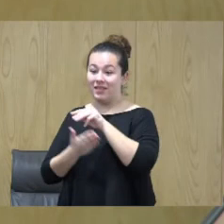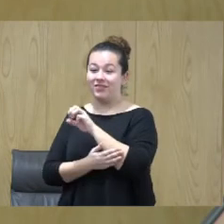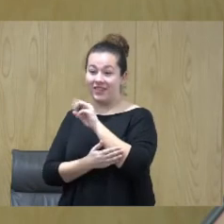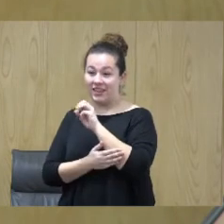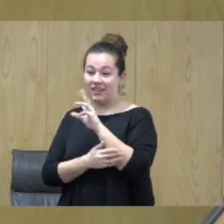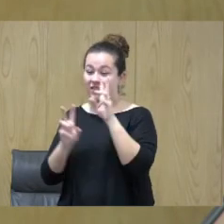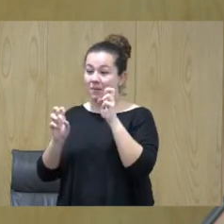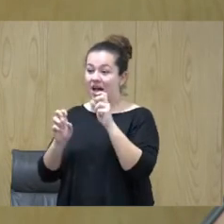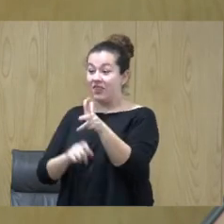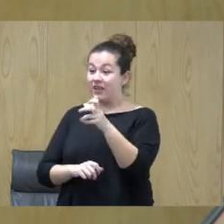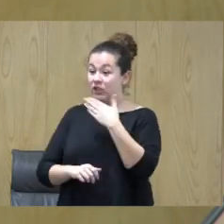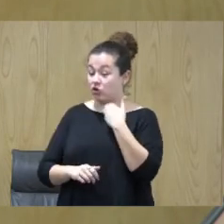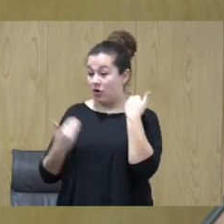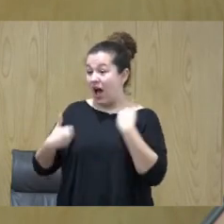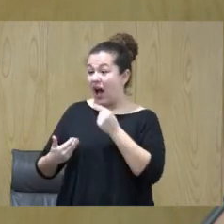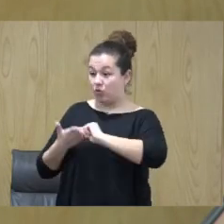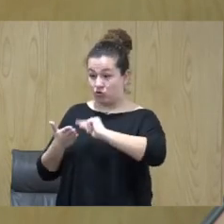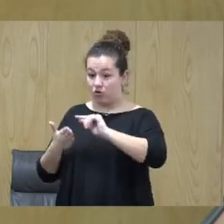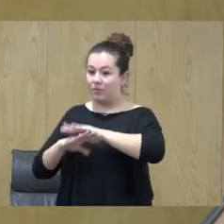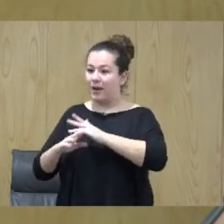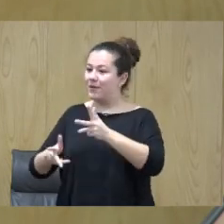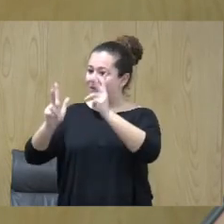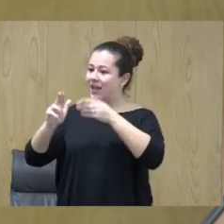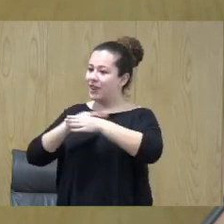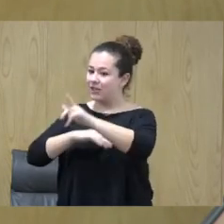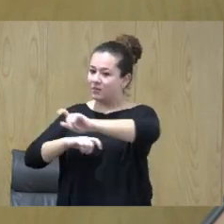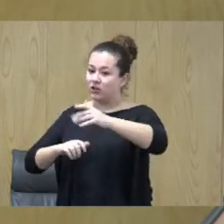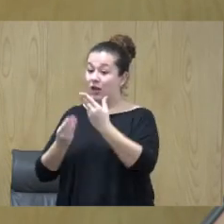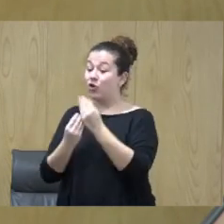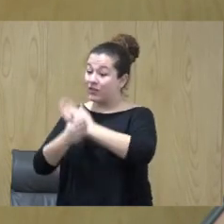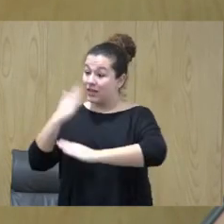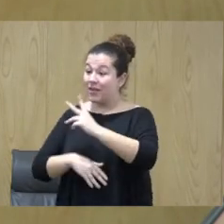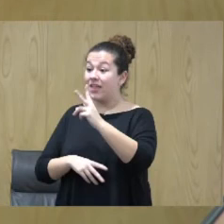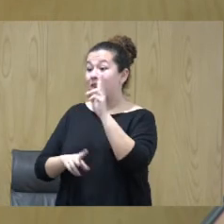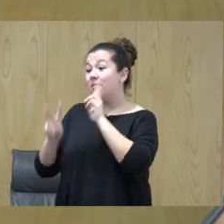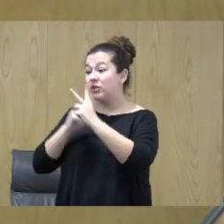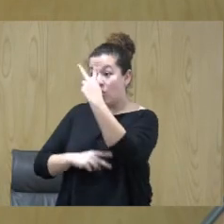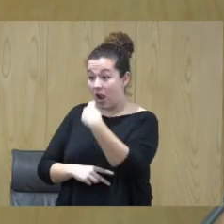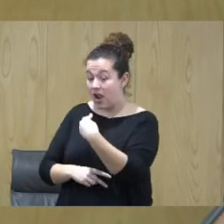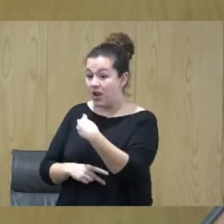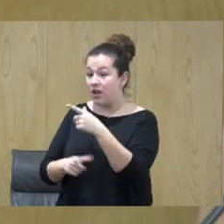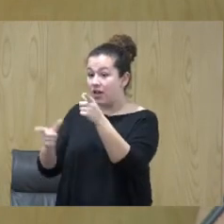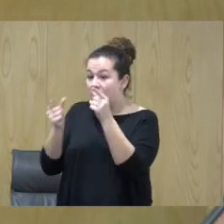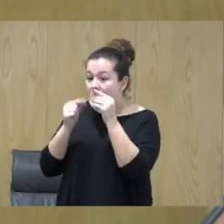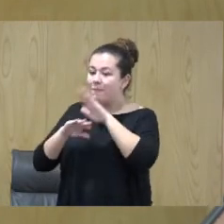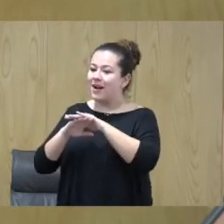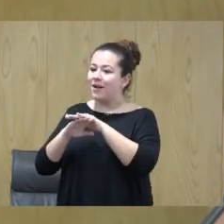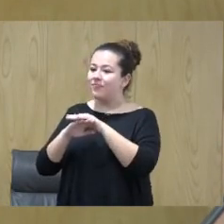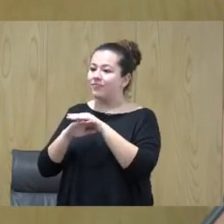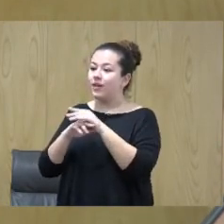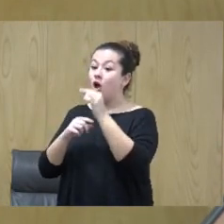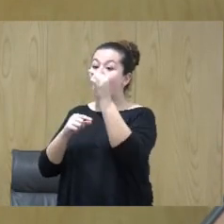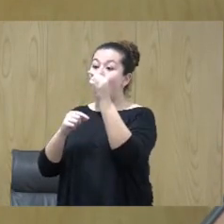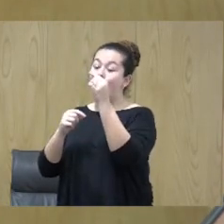autor para permitir el acceso de las personas con discapacidad visual a las obras protegidas, ¿no? Para